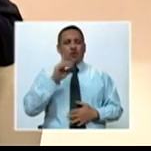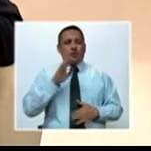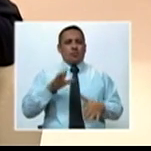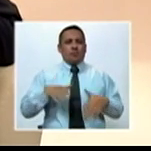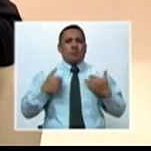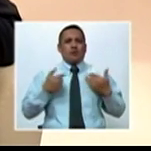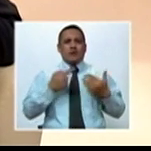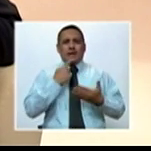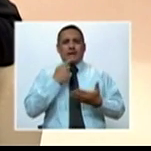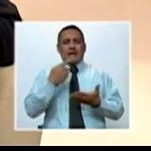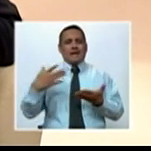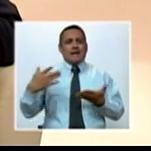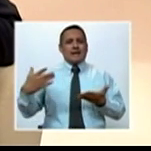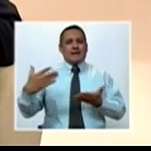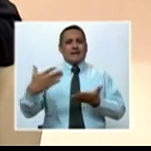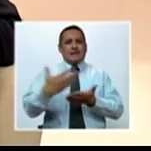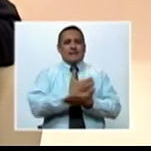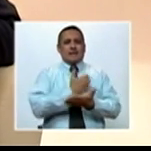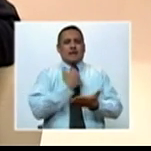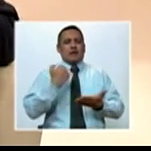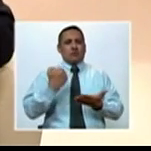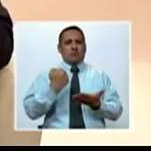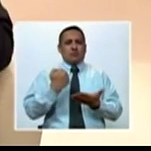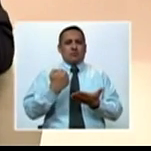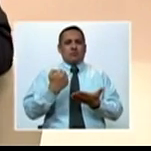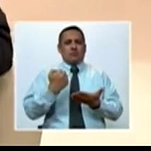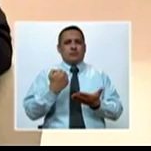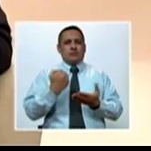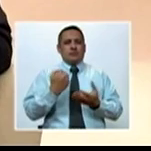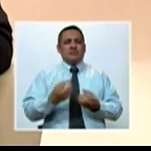Bueno, ¿y cómo así